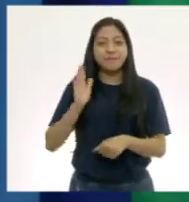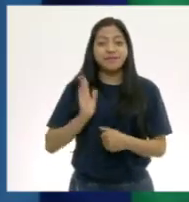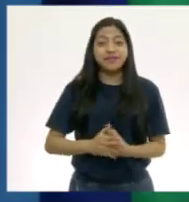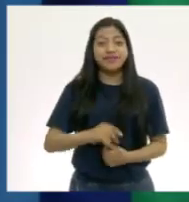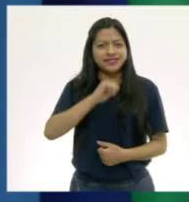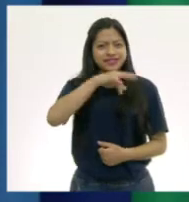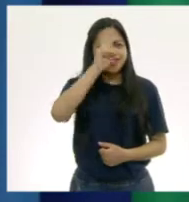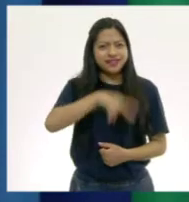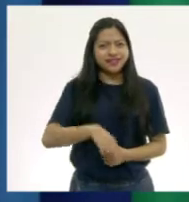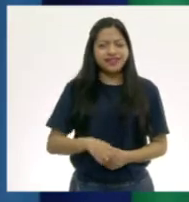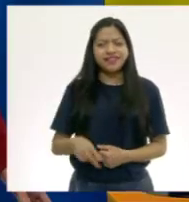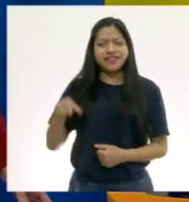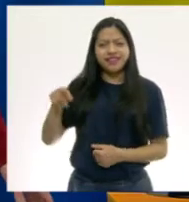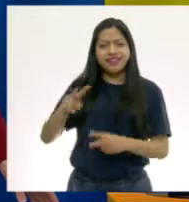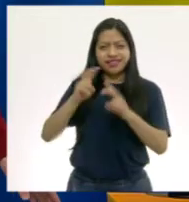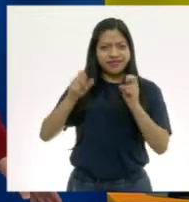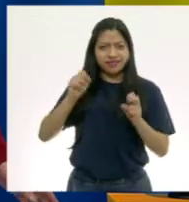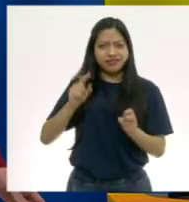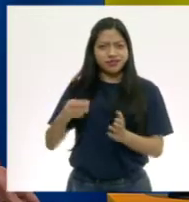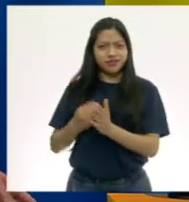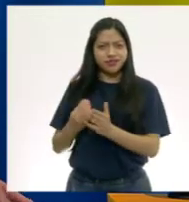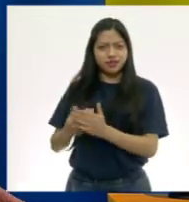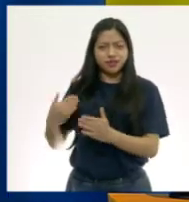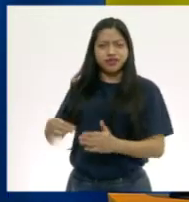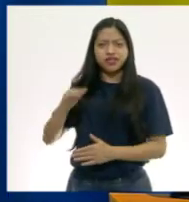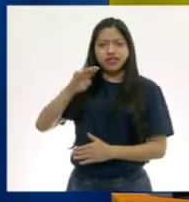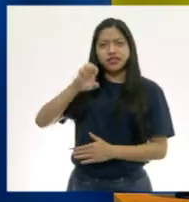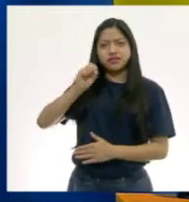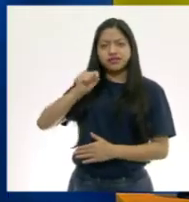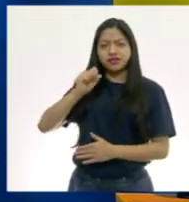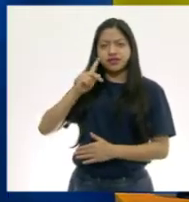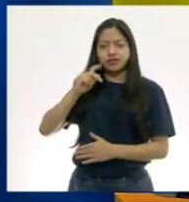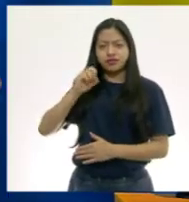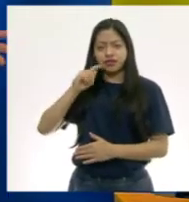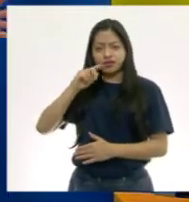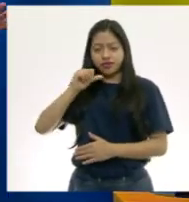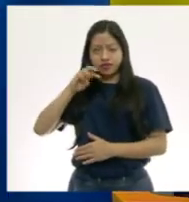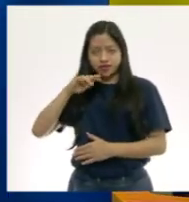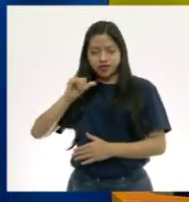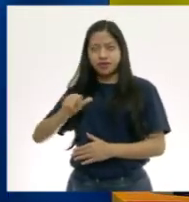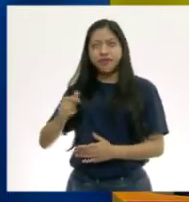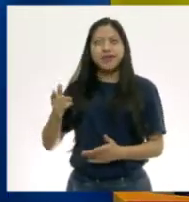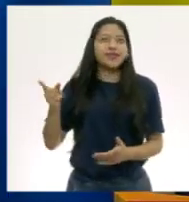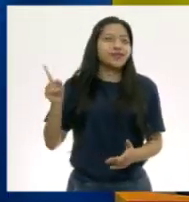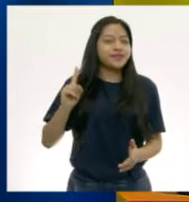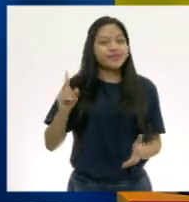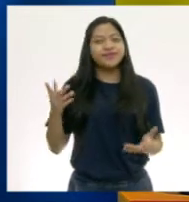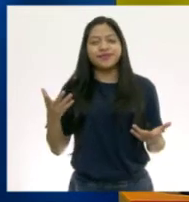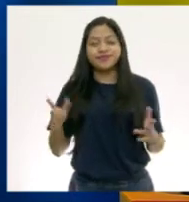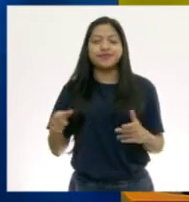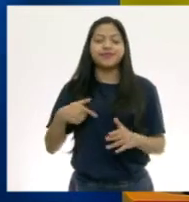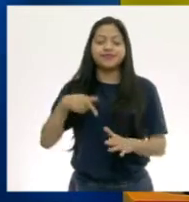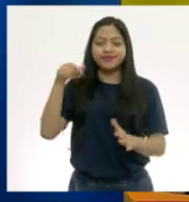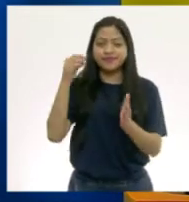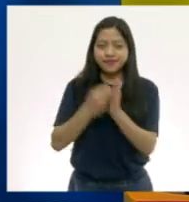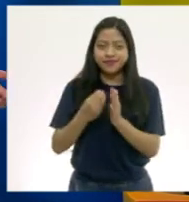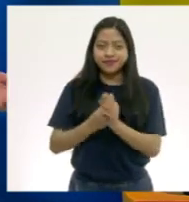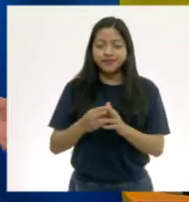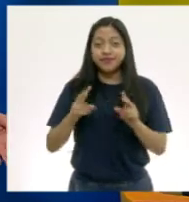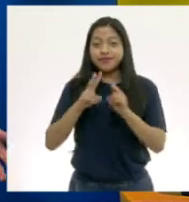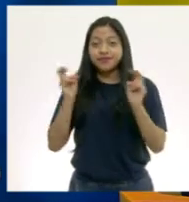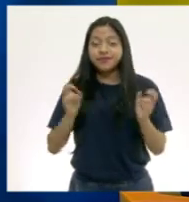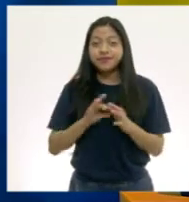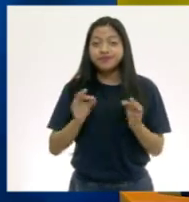seguir hablando de Mesopotamia? No precisamente. En la clase de hoy, como mencionaba, nos dedicaremos a descubrir algunas de